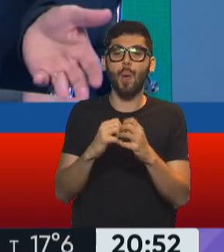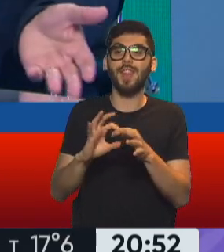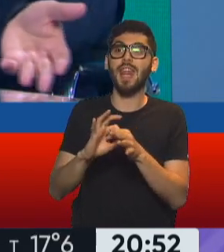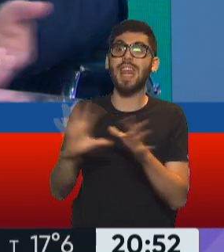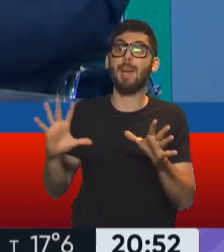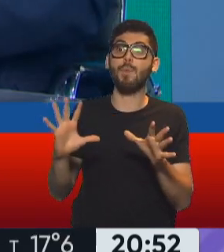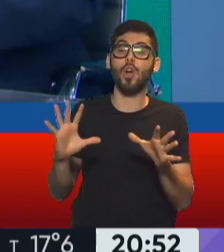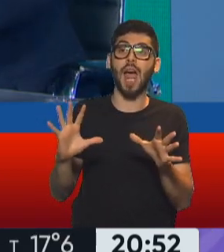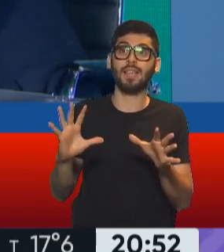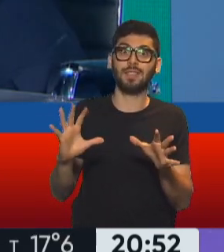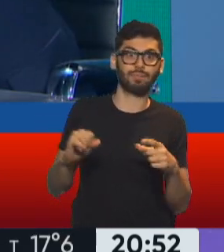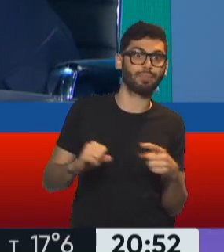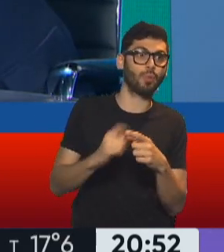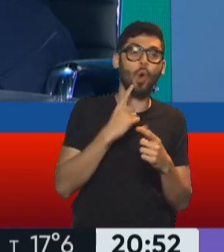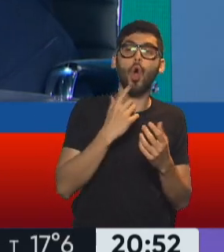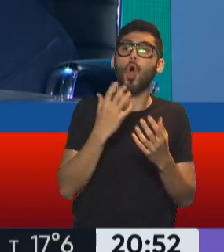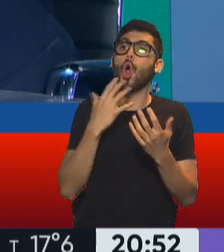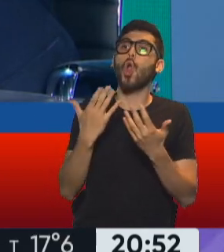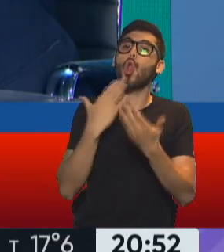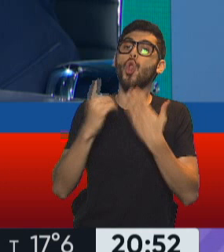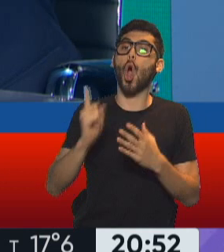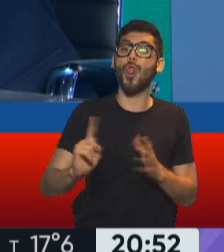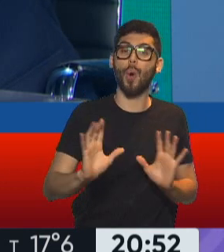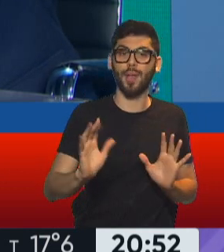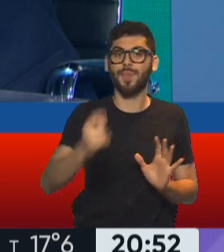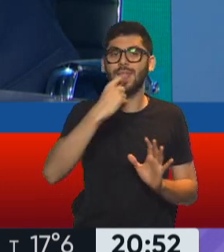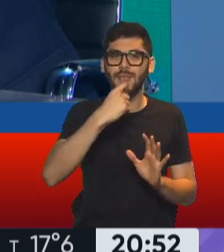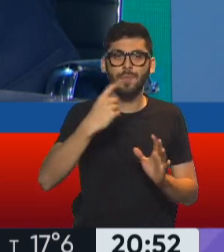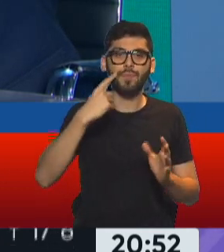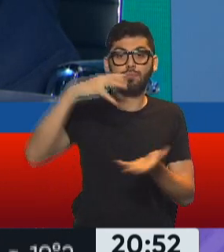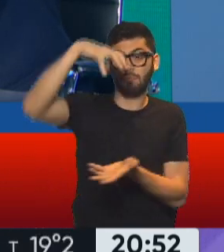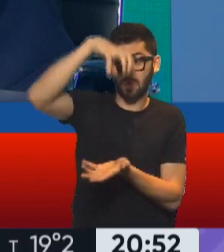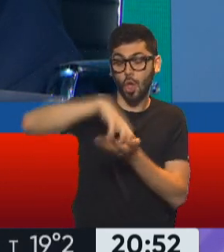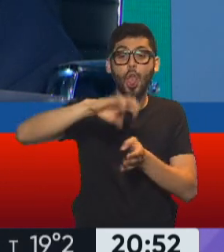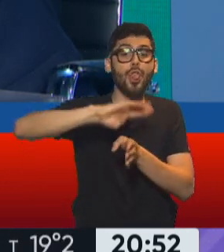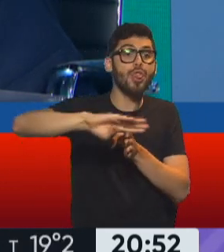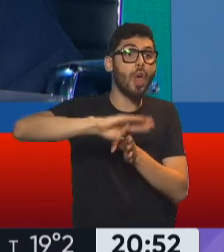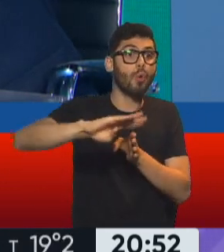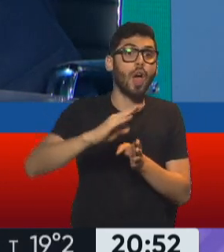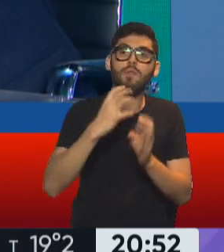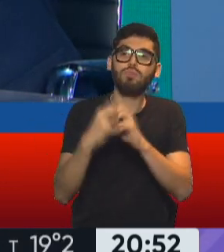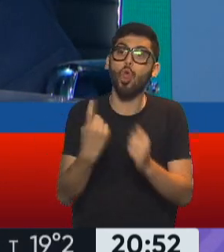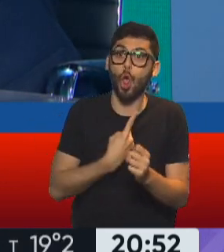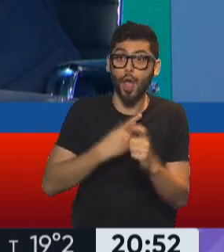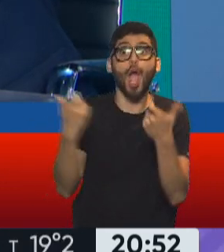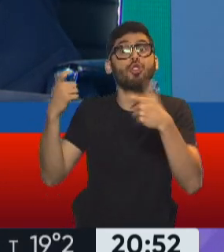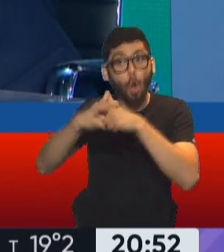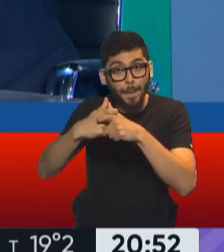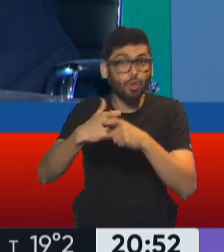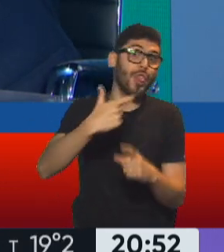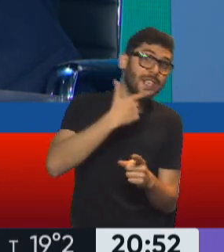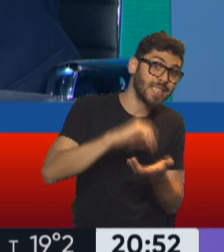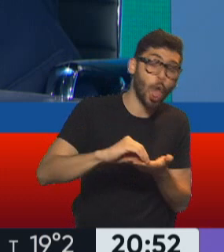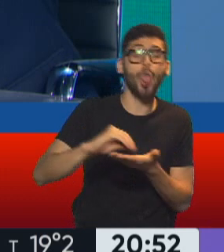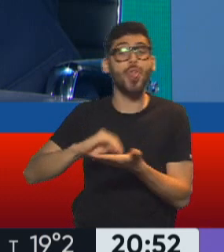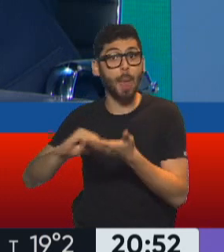Claro. al no debatir. Bien. Si hay un espacio institucional donde se puede debatir la deuda, es la Comisión Bicameral de Deuda del Congreso de la Nación, donde